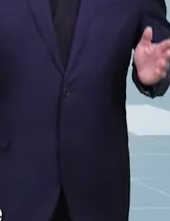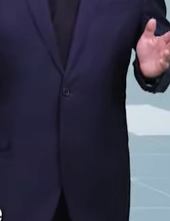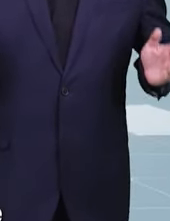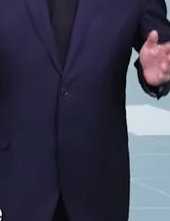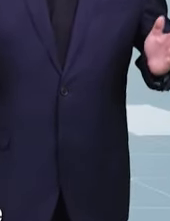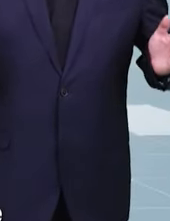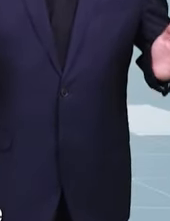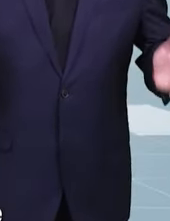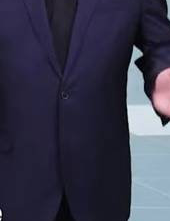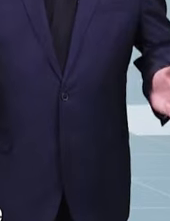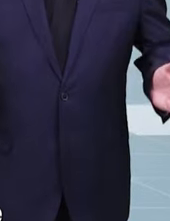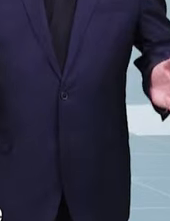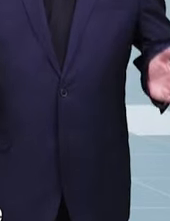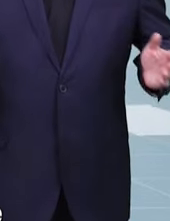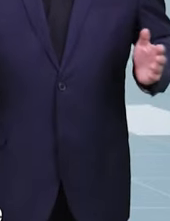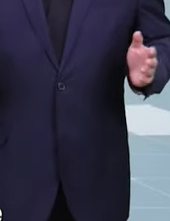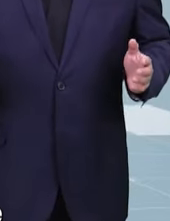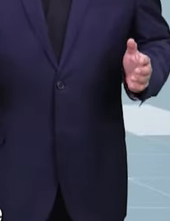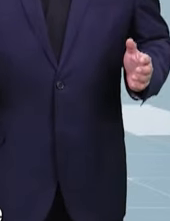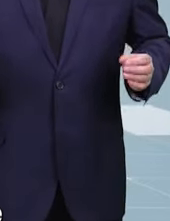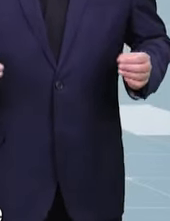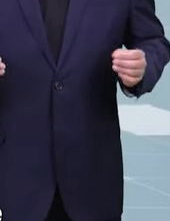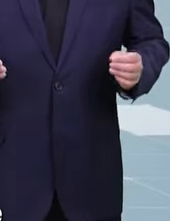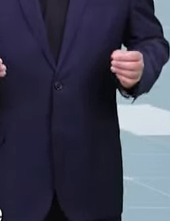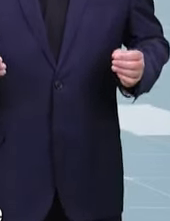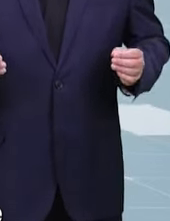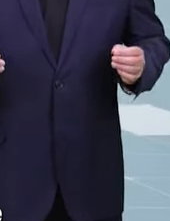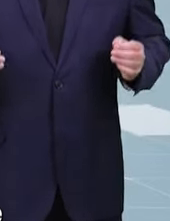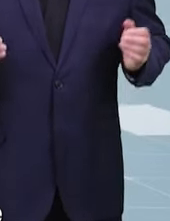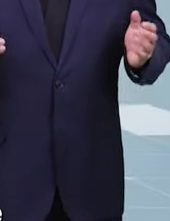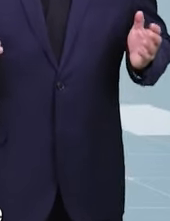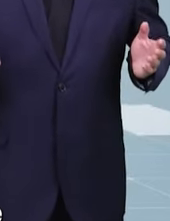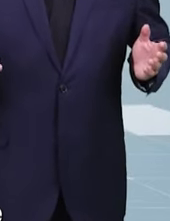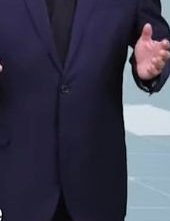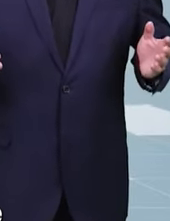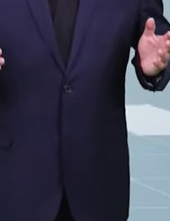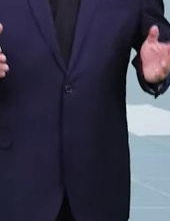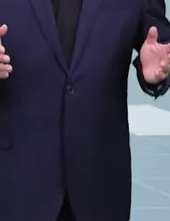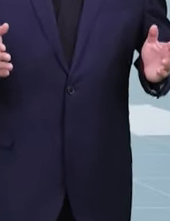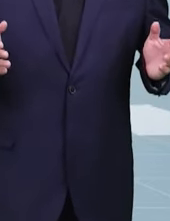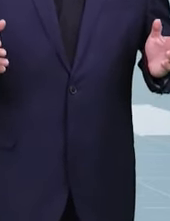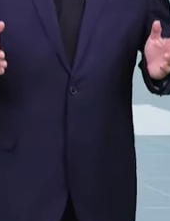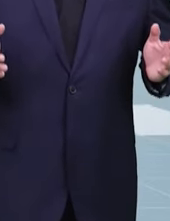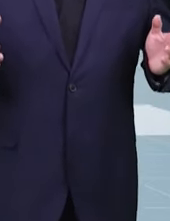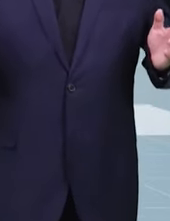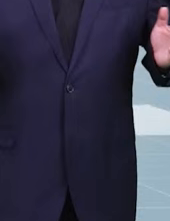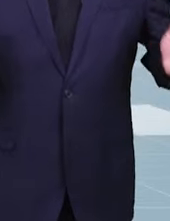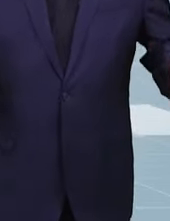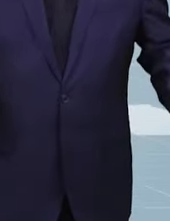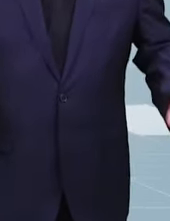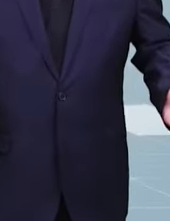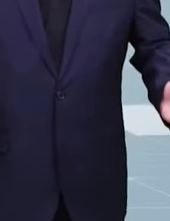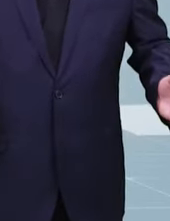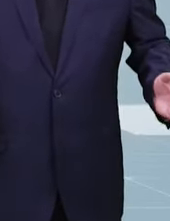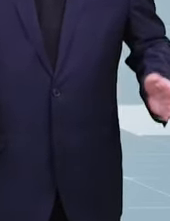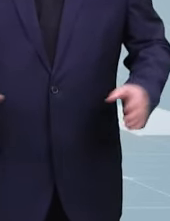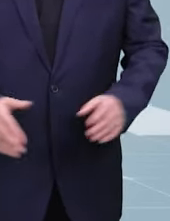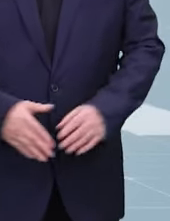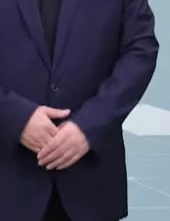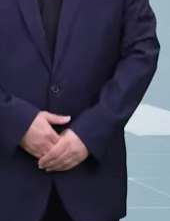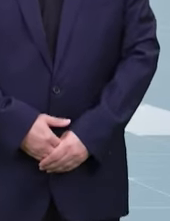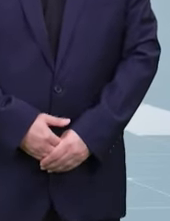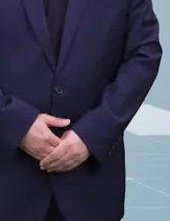una industria de Inteligencia artificial que se desarrolla de manera responsable beneficiará ena el